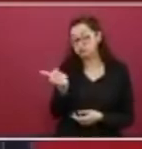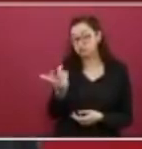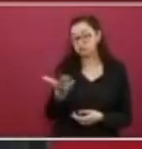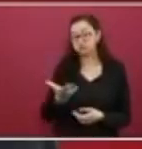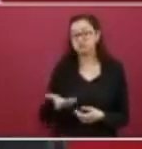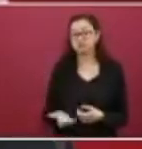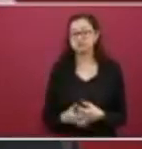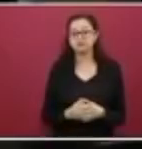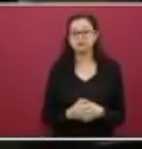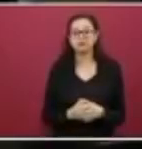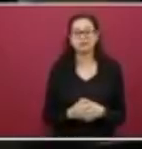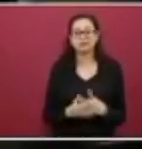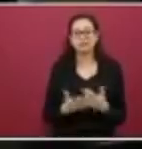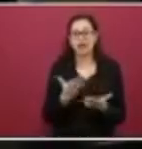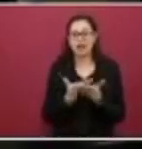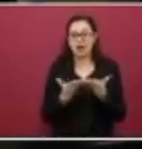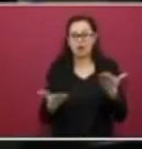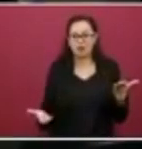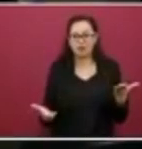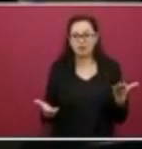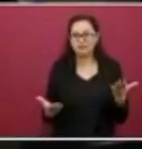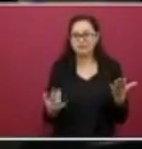y tenemos que decidir.